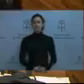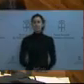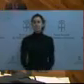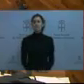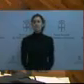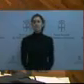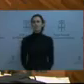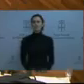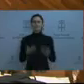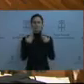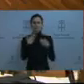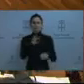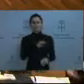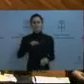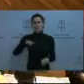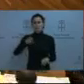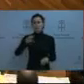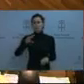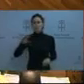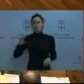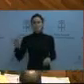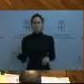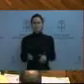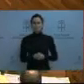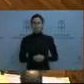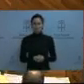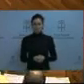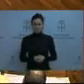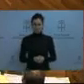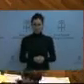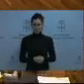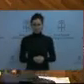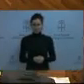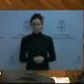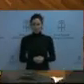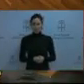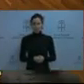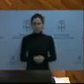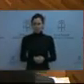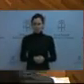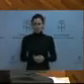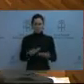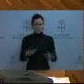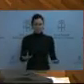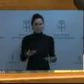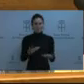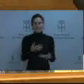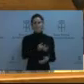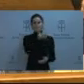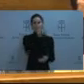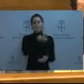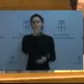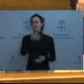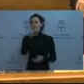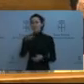Gracias, señor Marcos. A lo largo de las intervenciones desde la